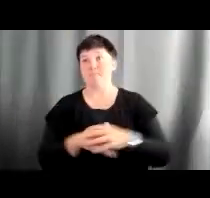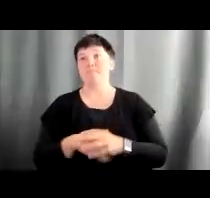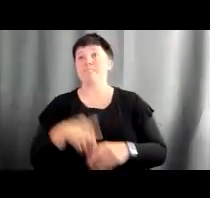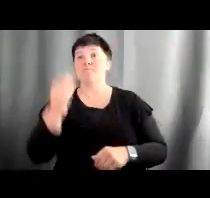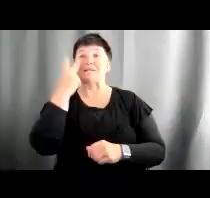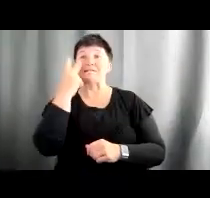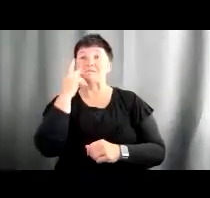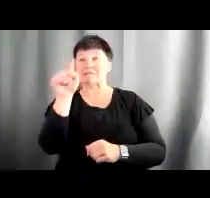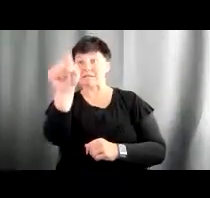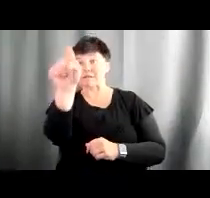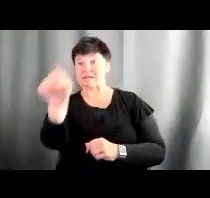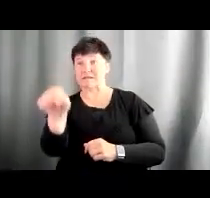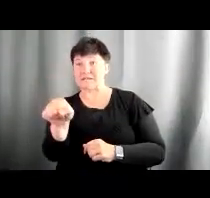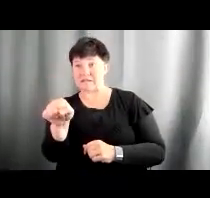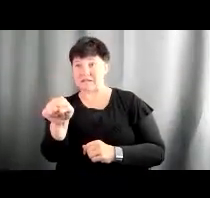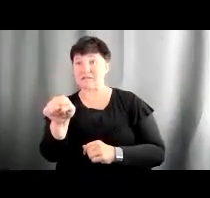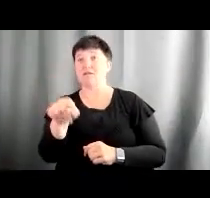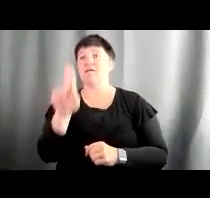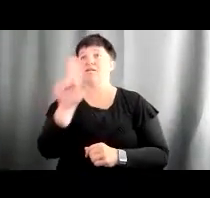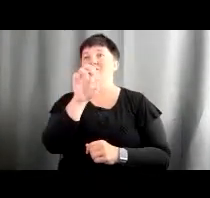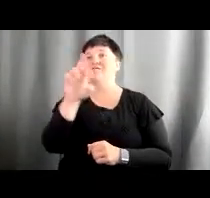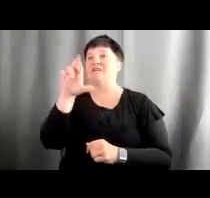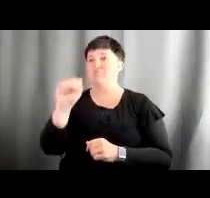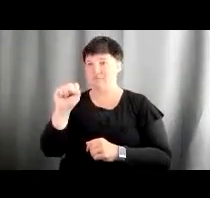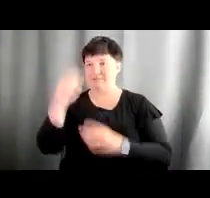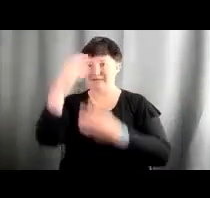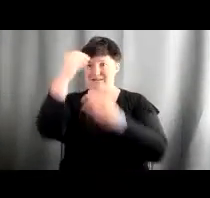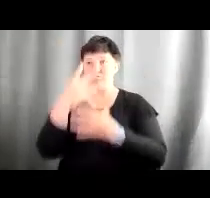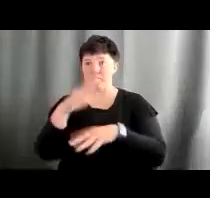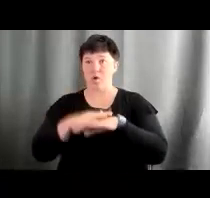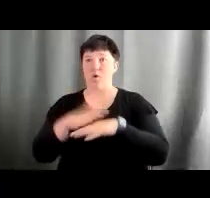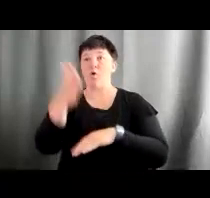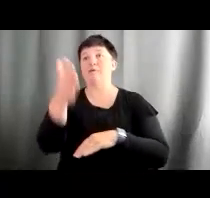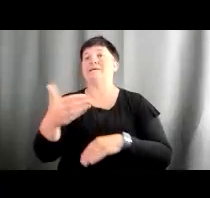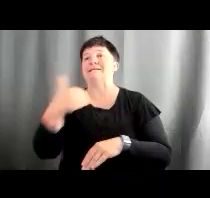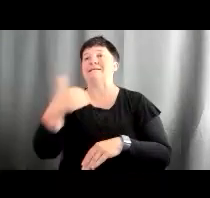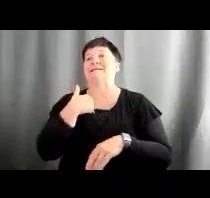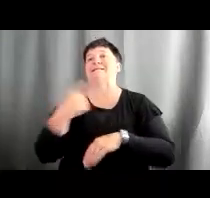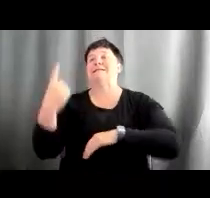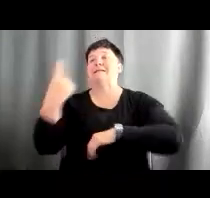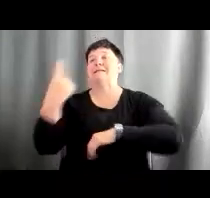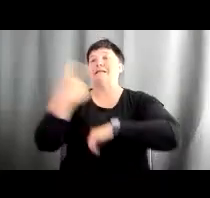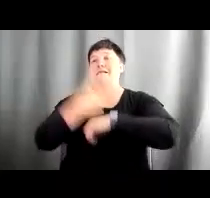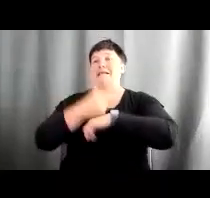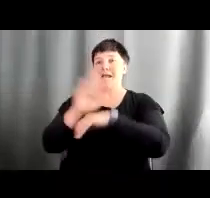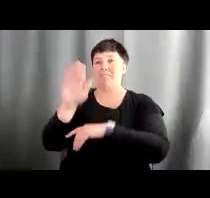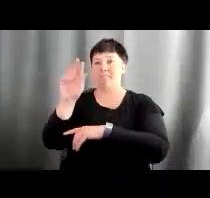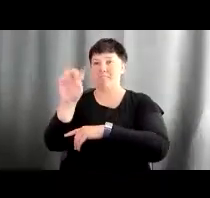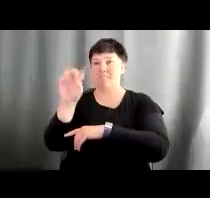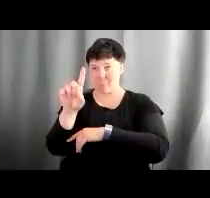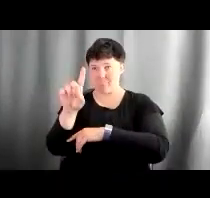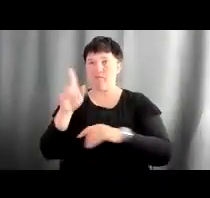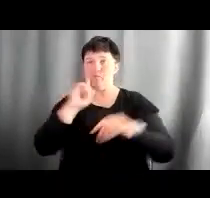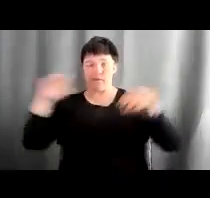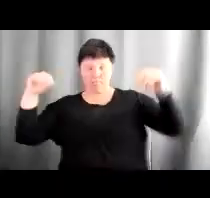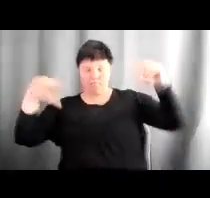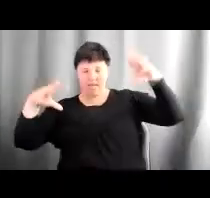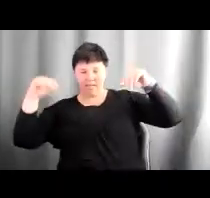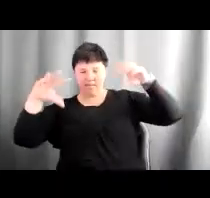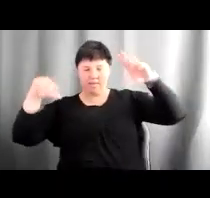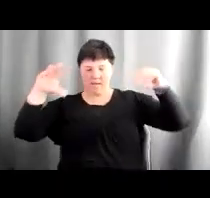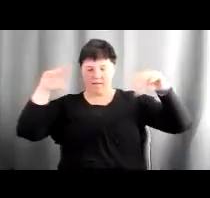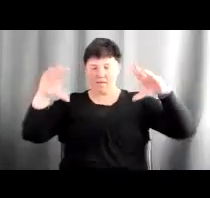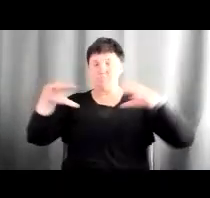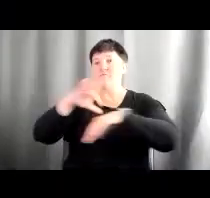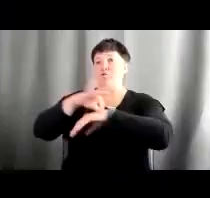instrumento VIIRS en él, que contiene la banda día-noche, el sensor que toma fotografías de la Tierra, y los dos satélites de aquí que tienen